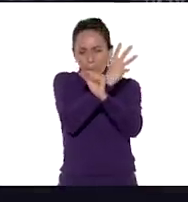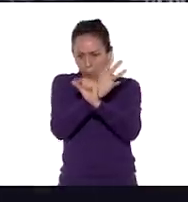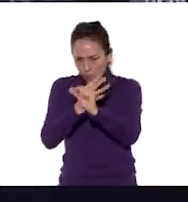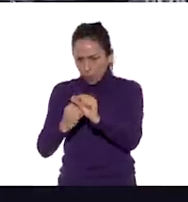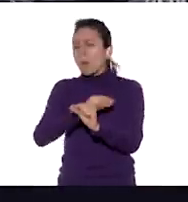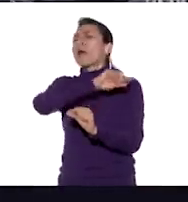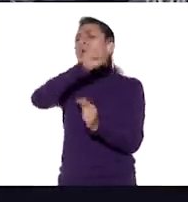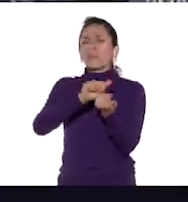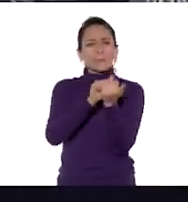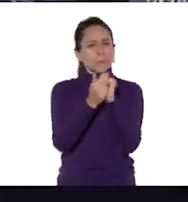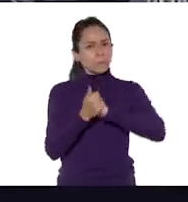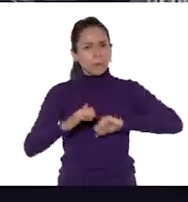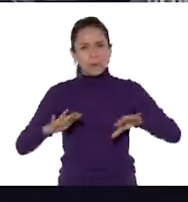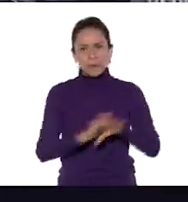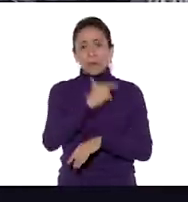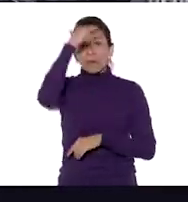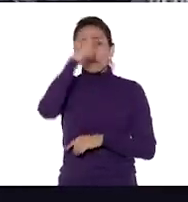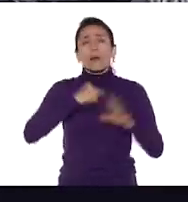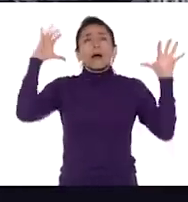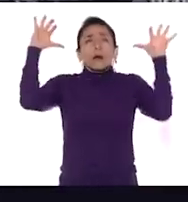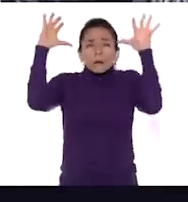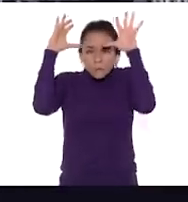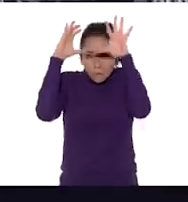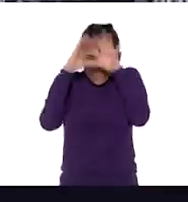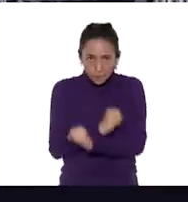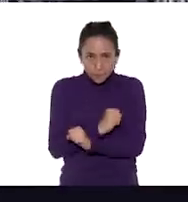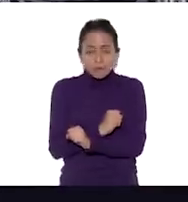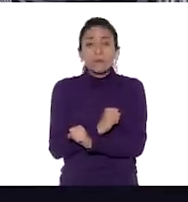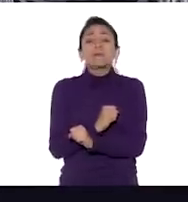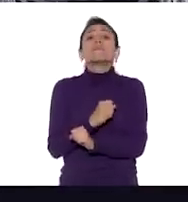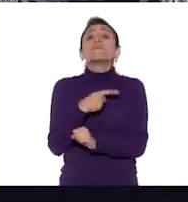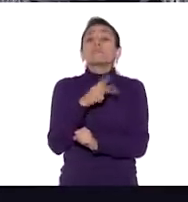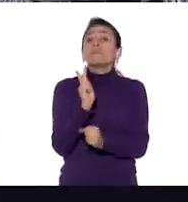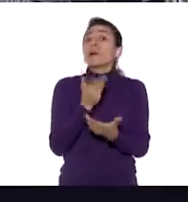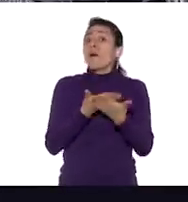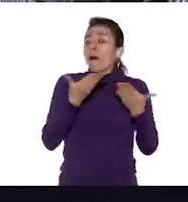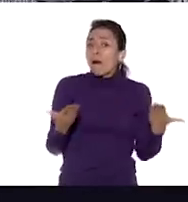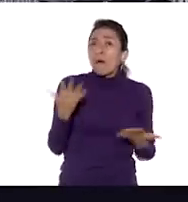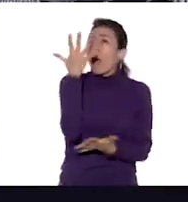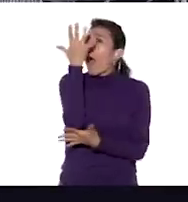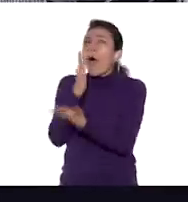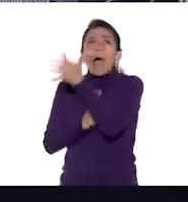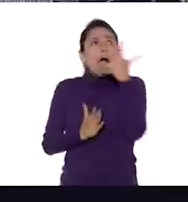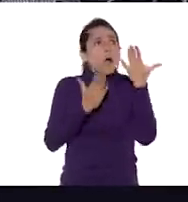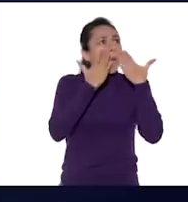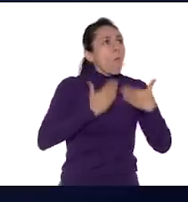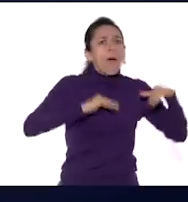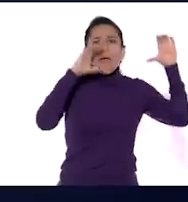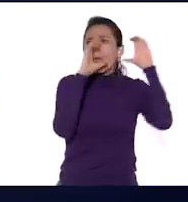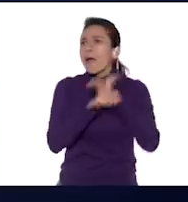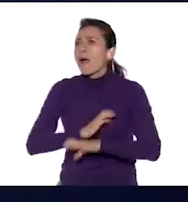chipo chichamo cuente wi, catuja fue nerita, chipo chineto sacaron que mi,